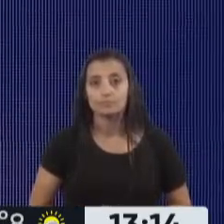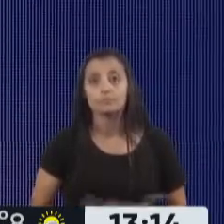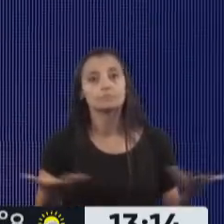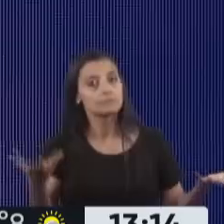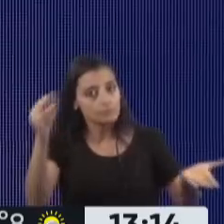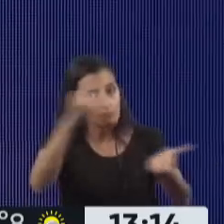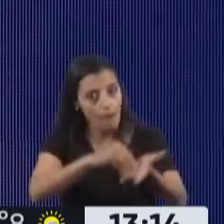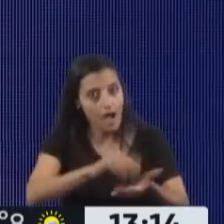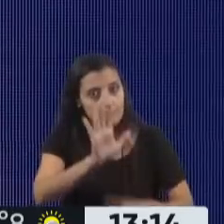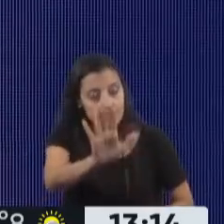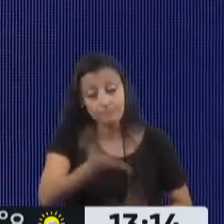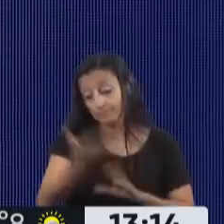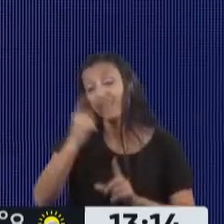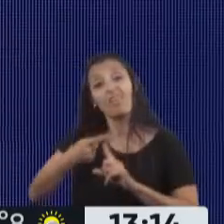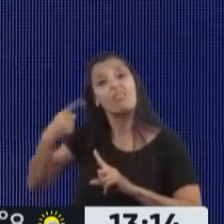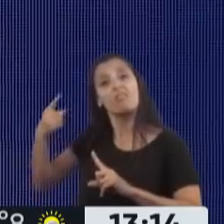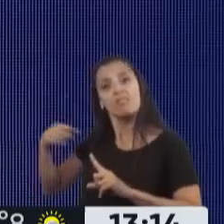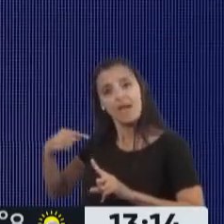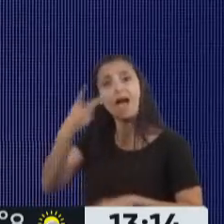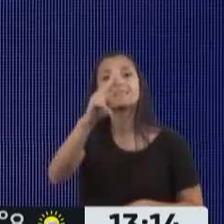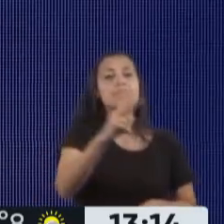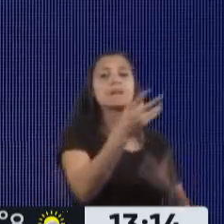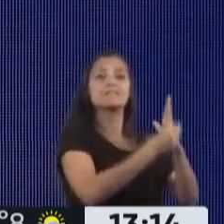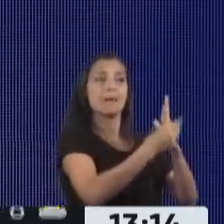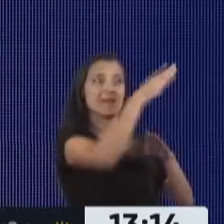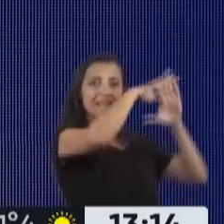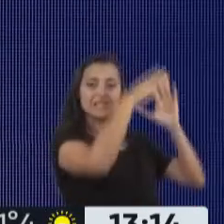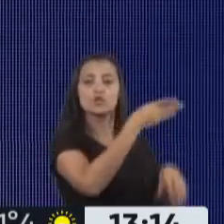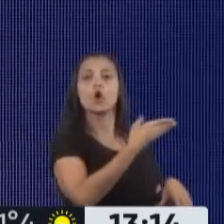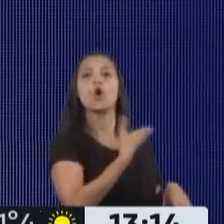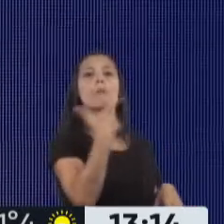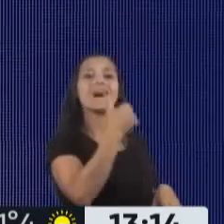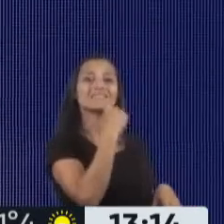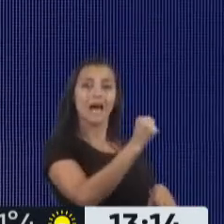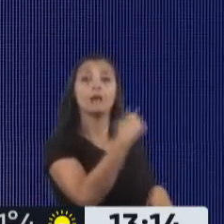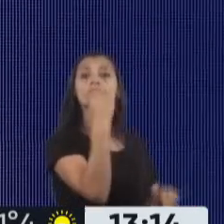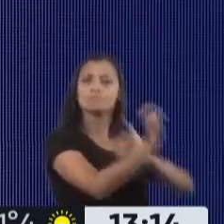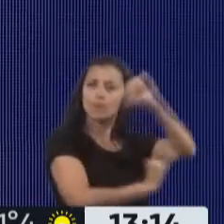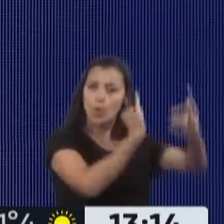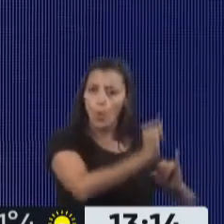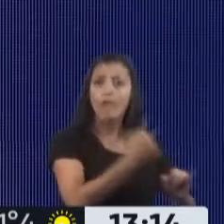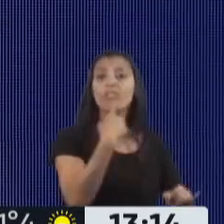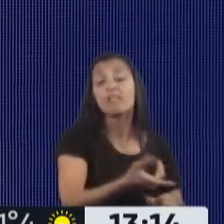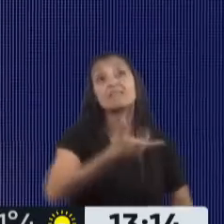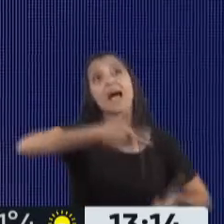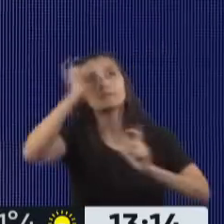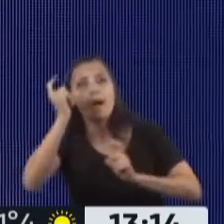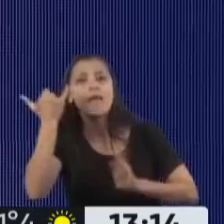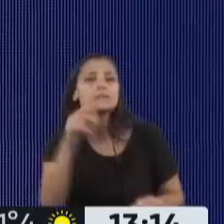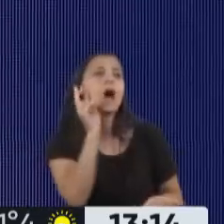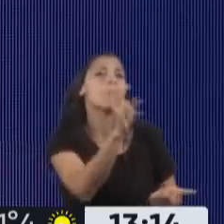Es más, días atrás el viceministro Daza contaba que todas las experiencias de